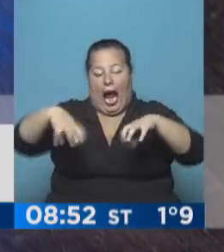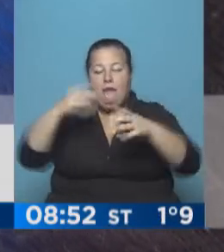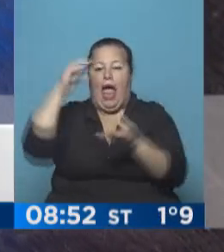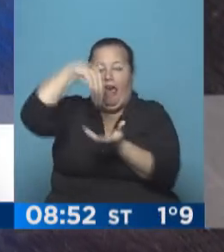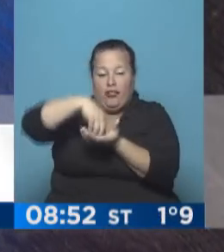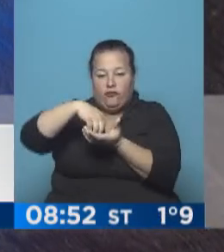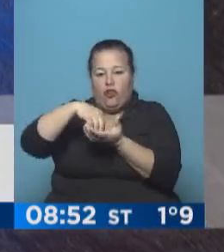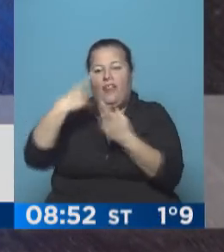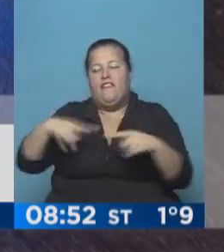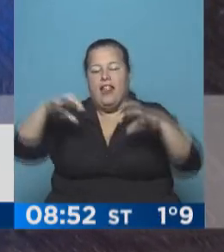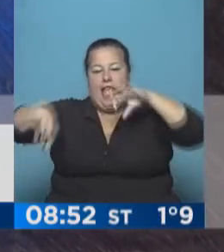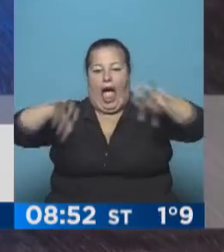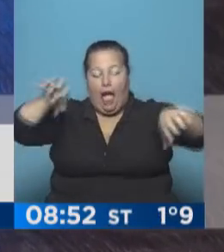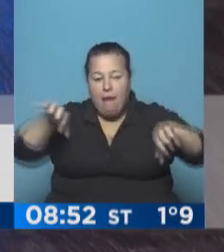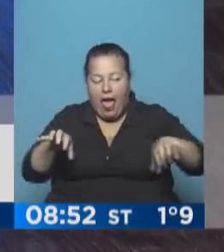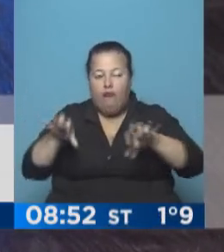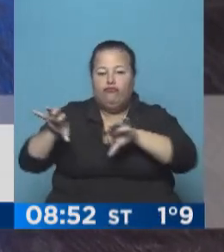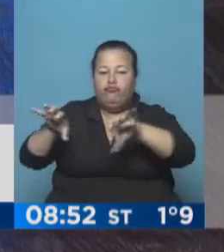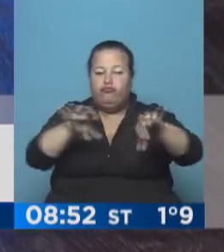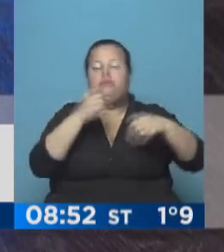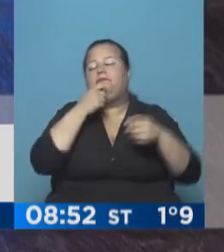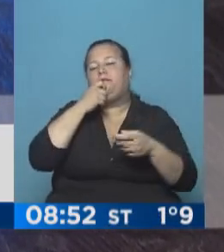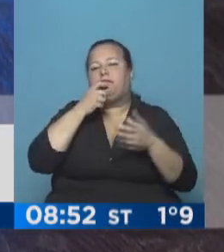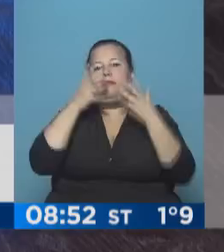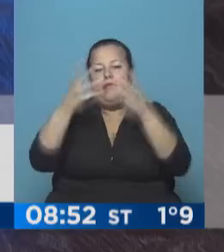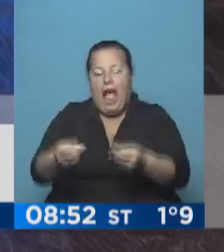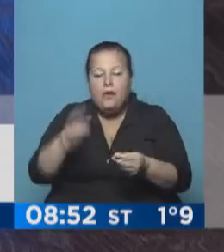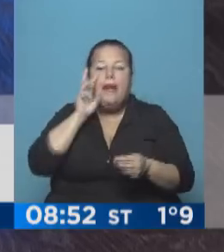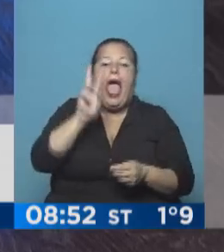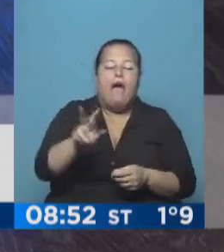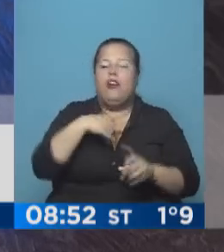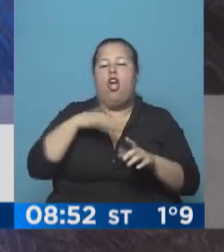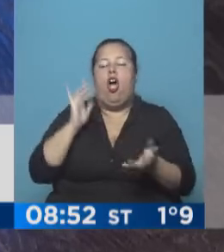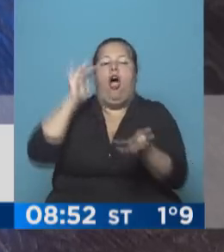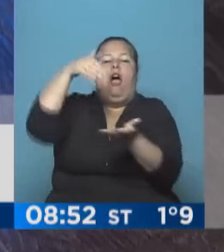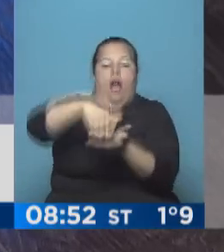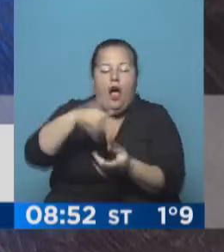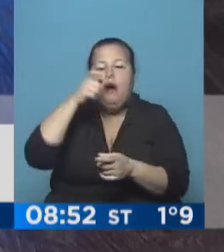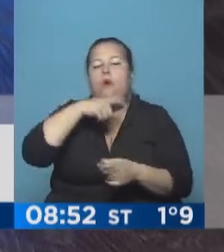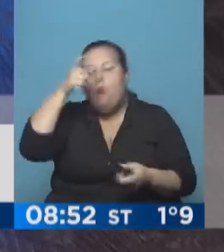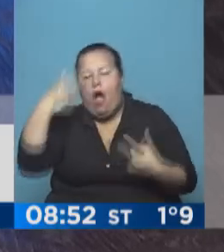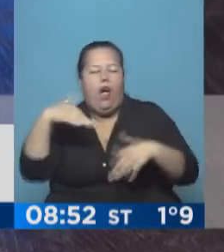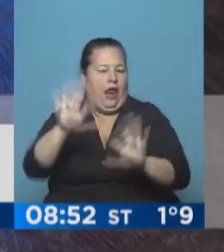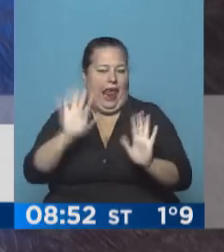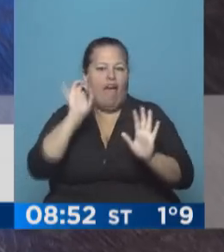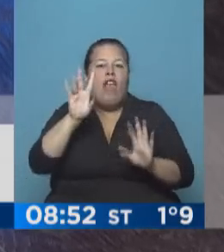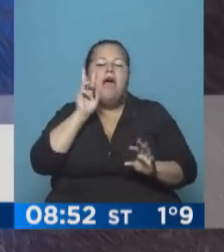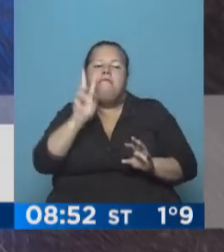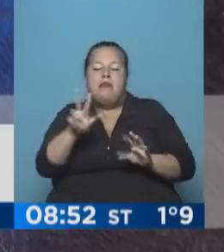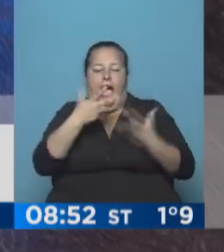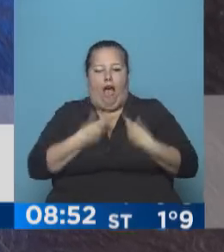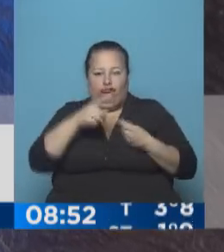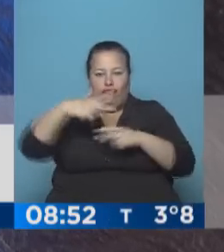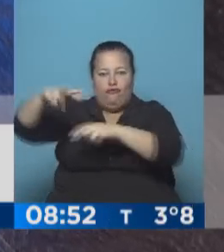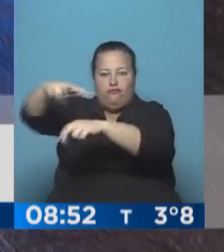portar varios tipos de cámara eh que pueda digamos asistir visualmente sin tener que involucrar los rescatistas directamente eh